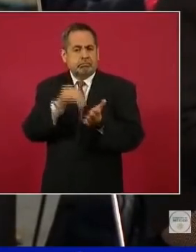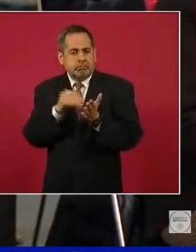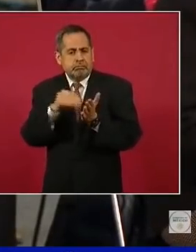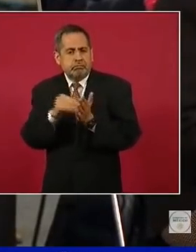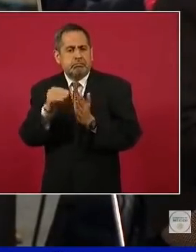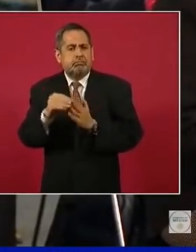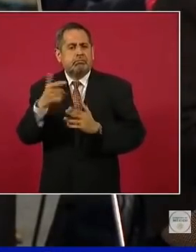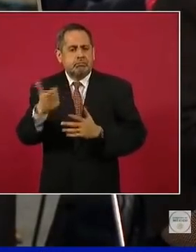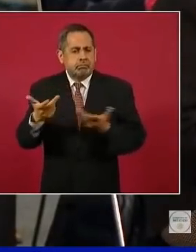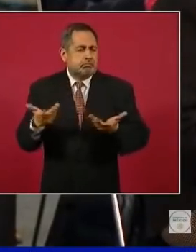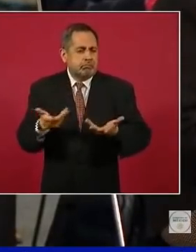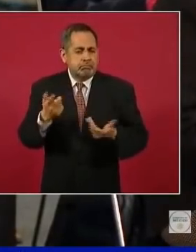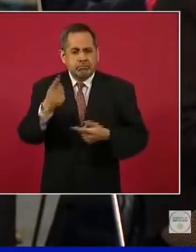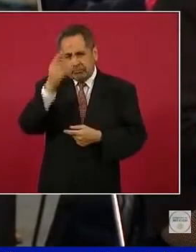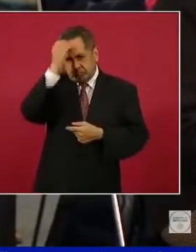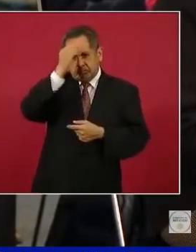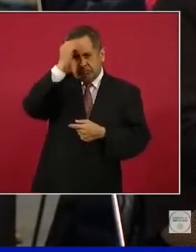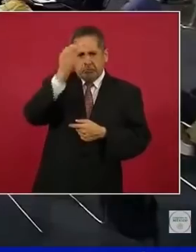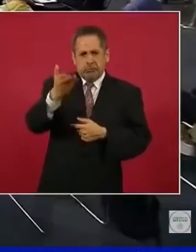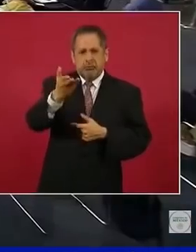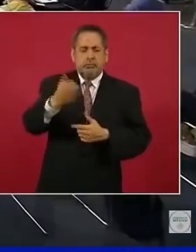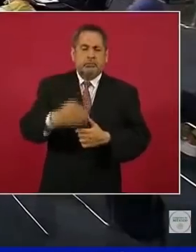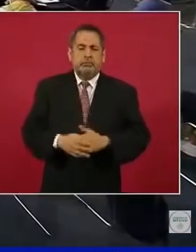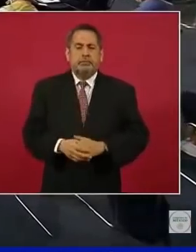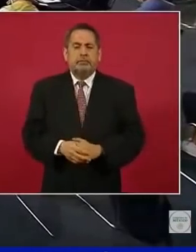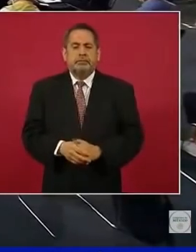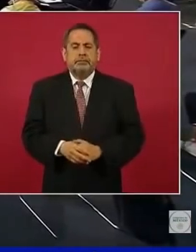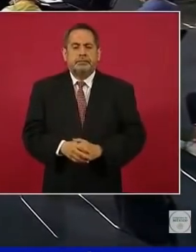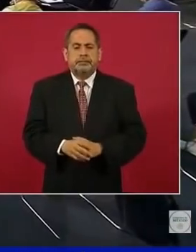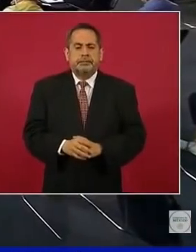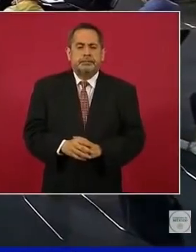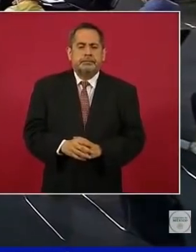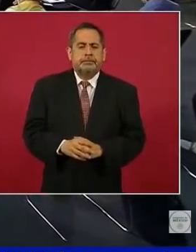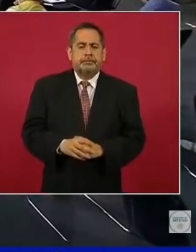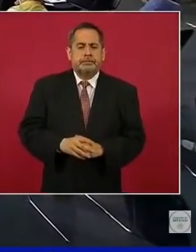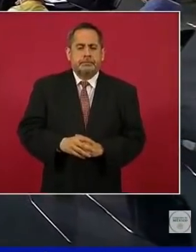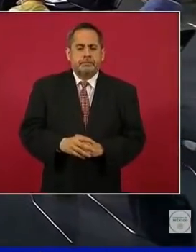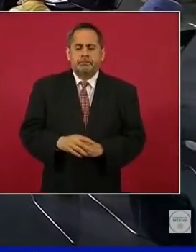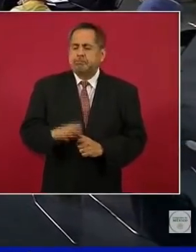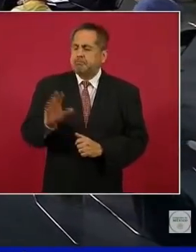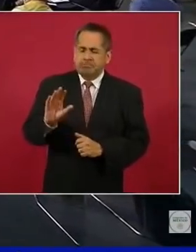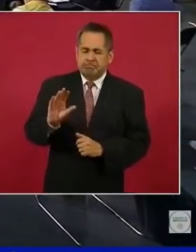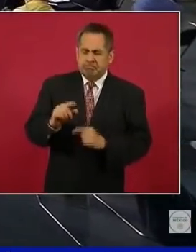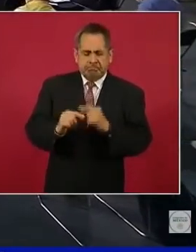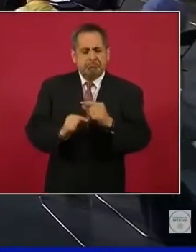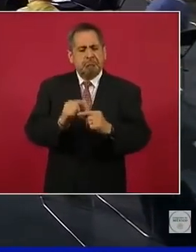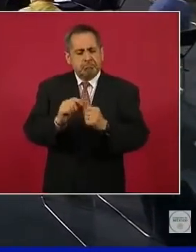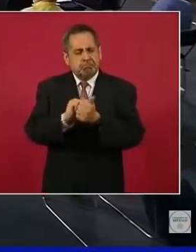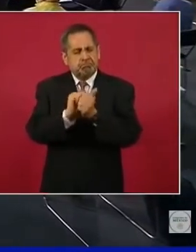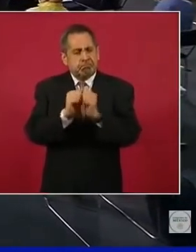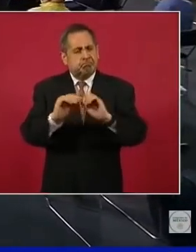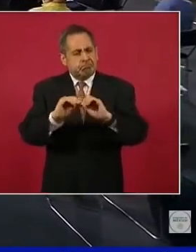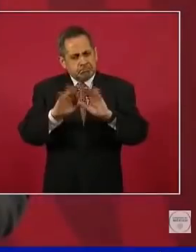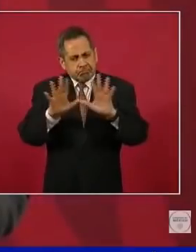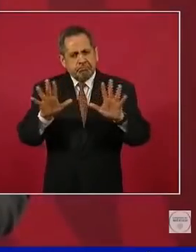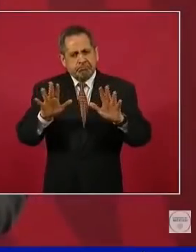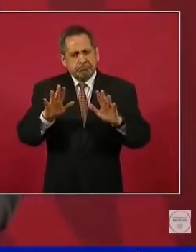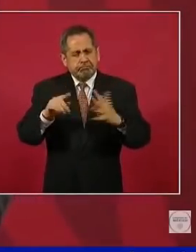de pesos. ¿Qué opinión tiene al respecto? Pues que se van a ir aclarando todas las